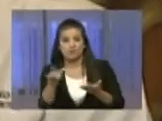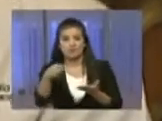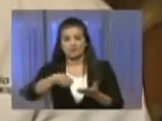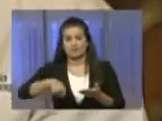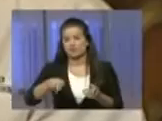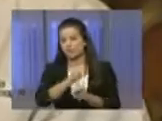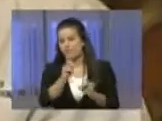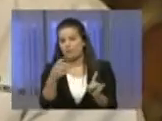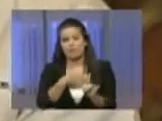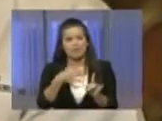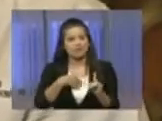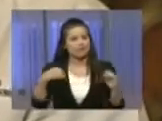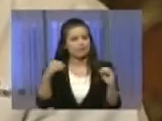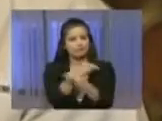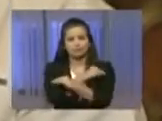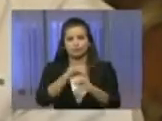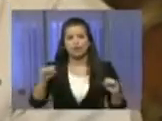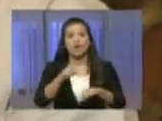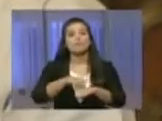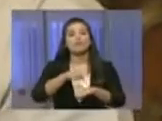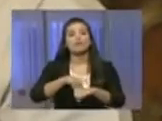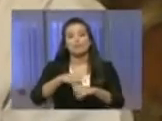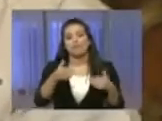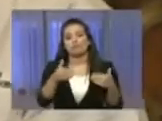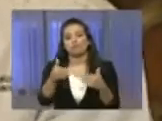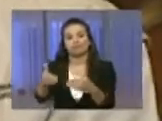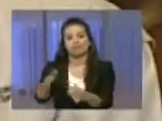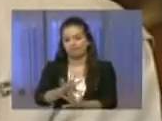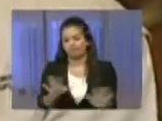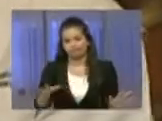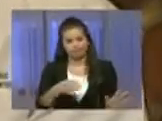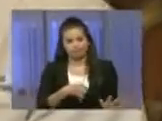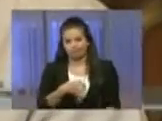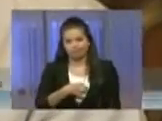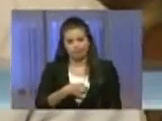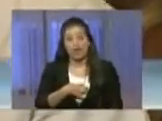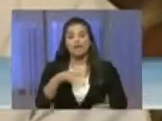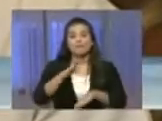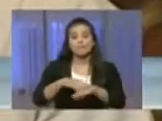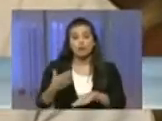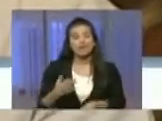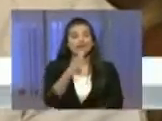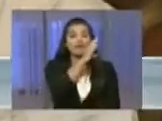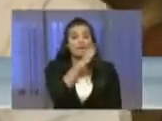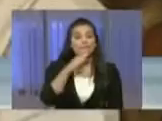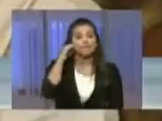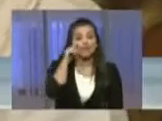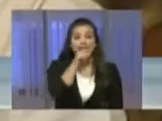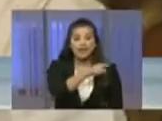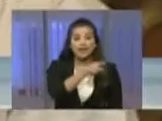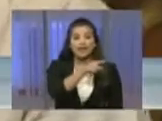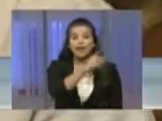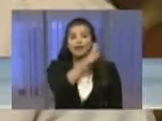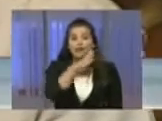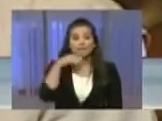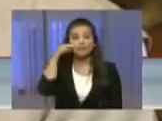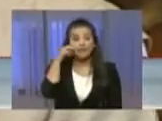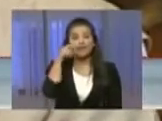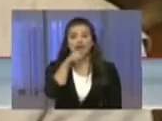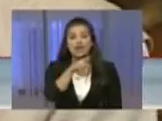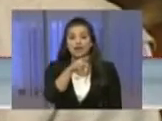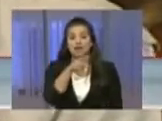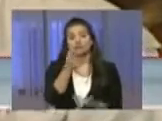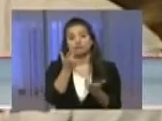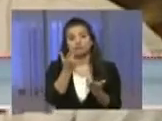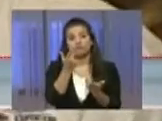presidencial porque los tiempos no daban en razón de que capriles se colgó de la brocha del referendo en